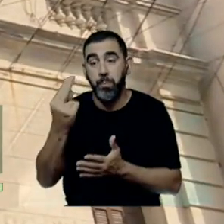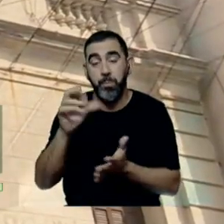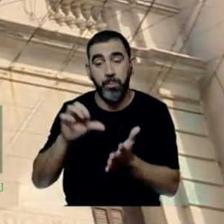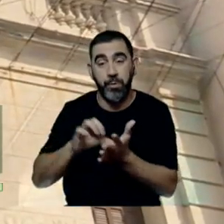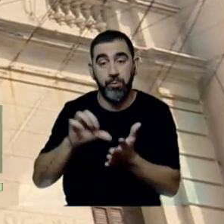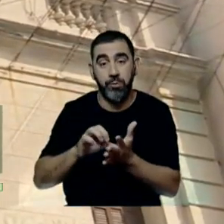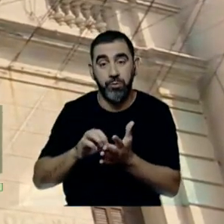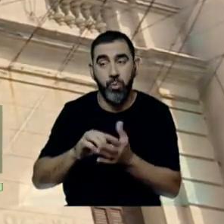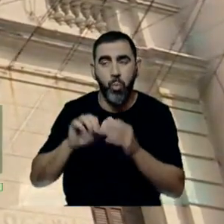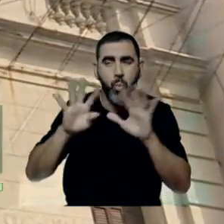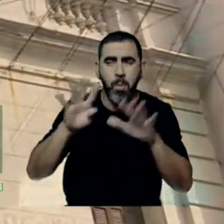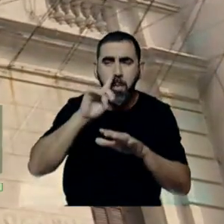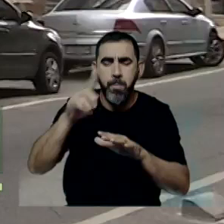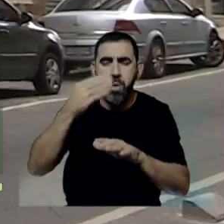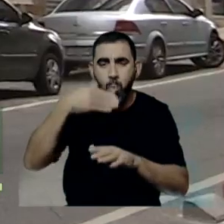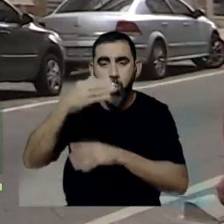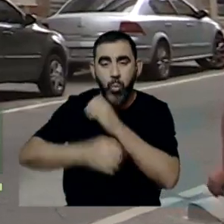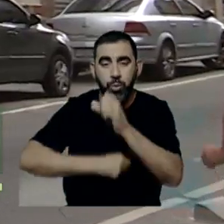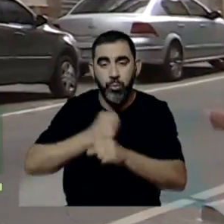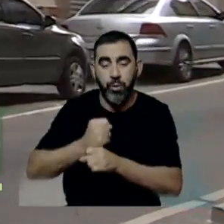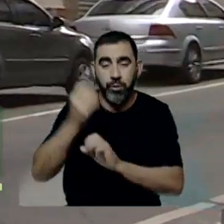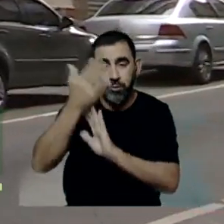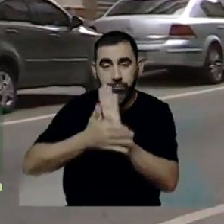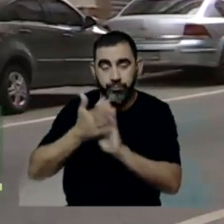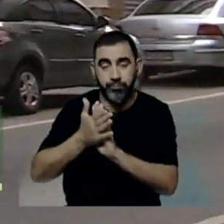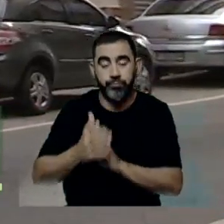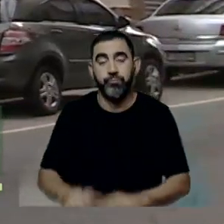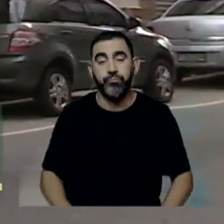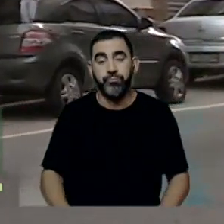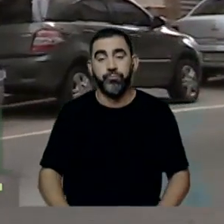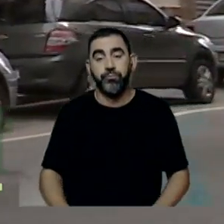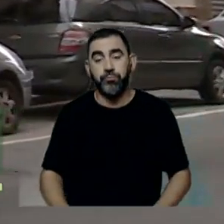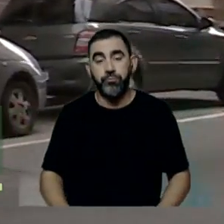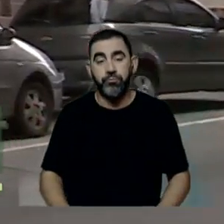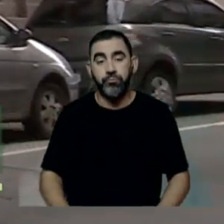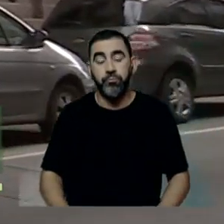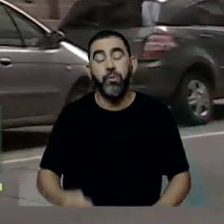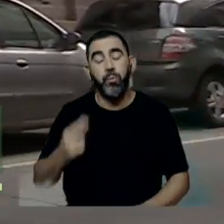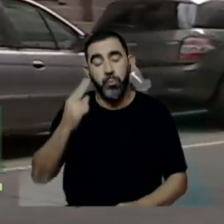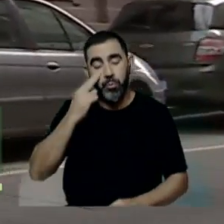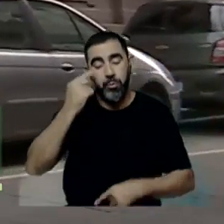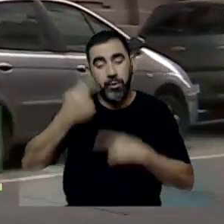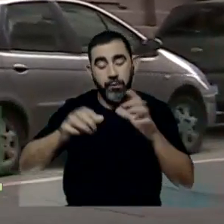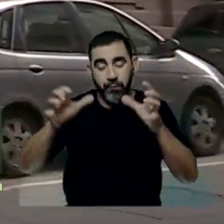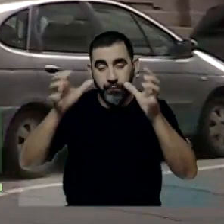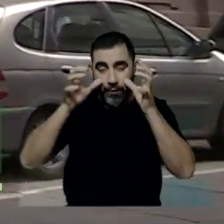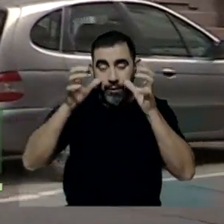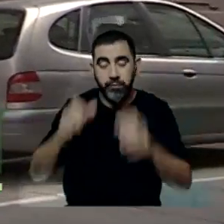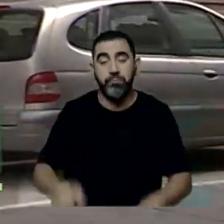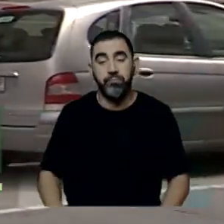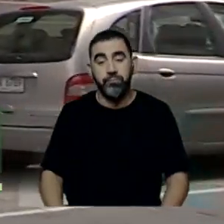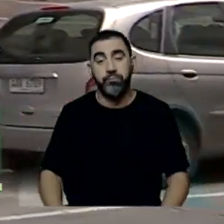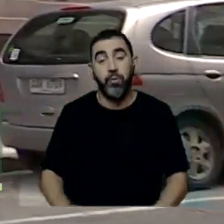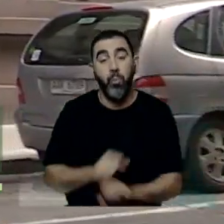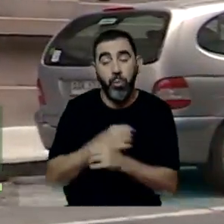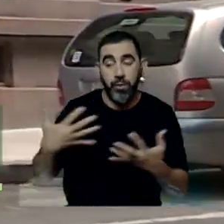sistema superan las 9.000 el último año en todo el país y según Argencio los expone a distintos riesgos. Podría ser